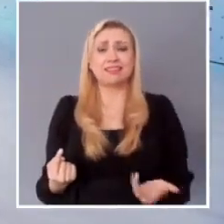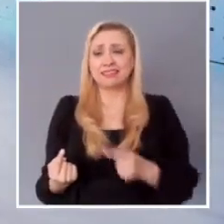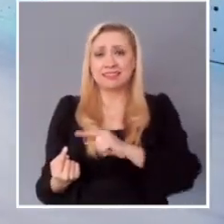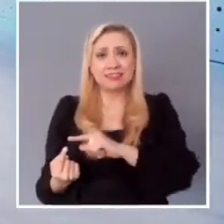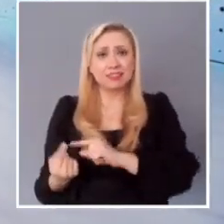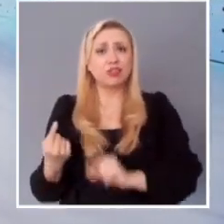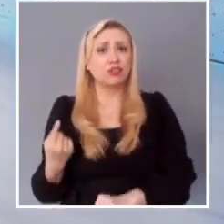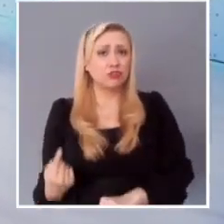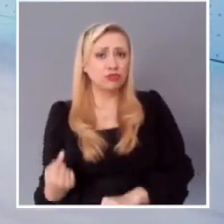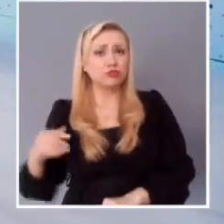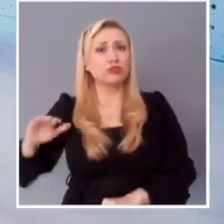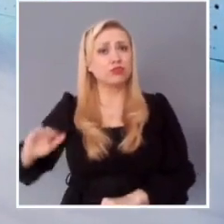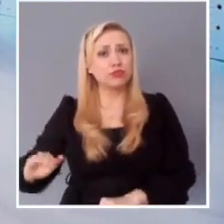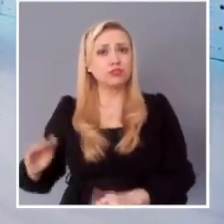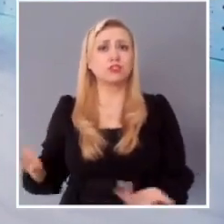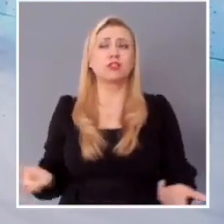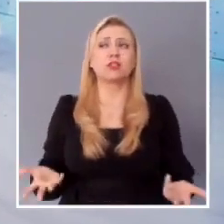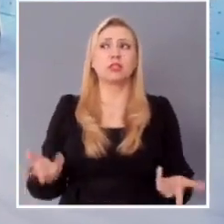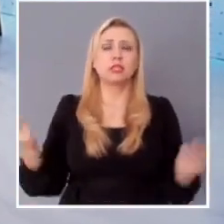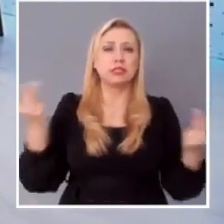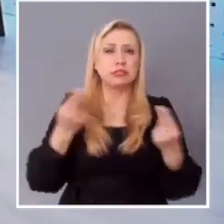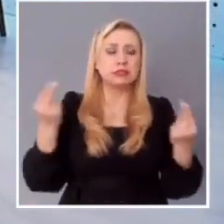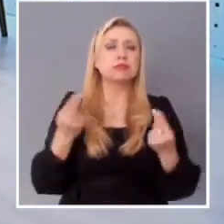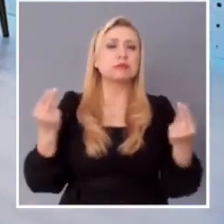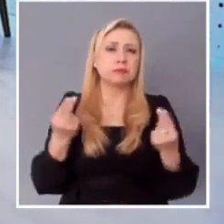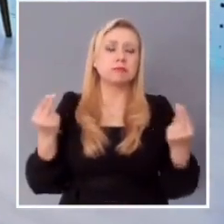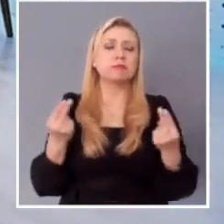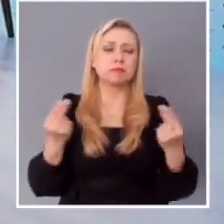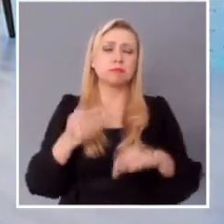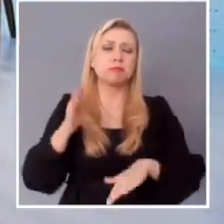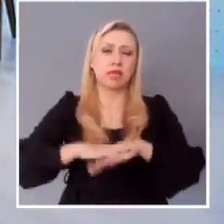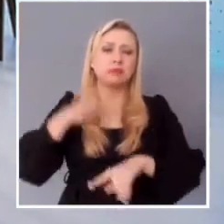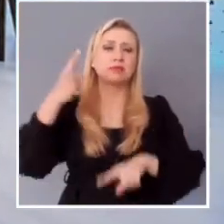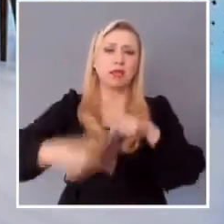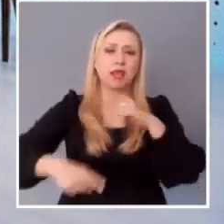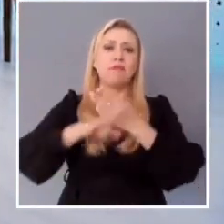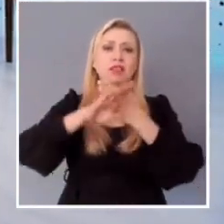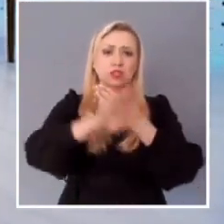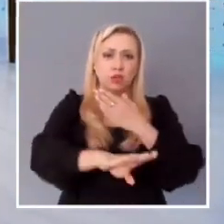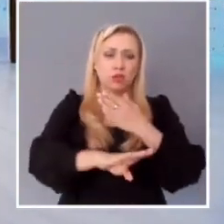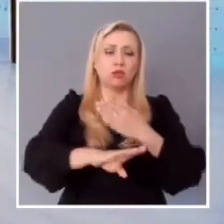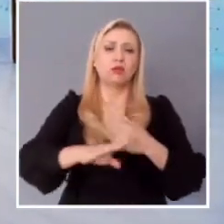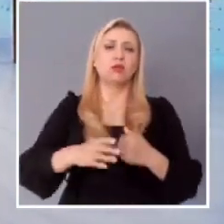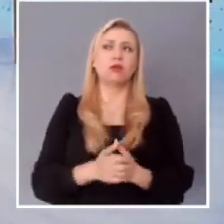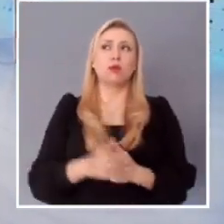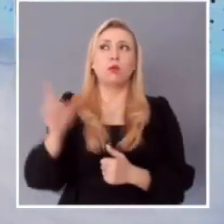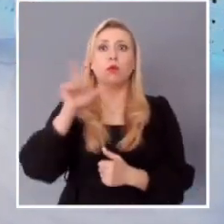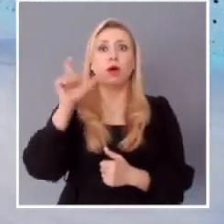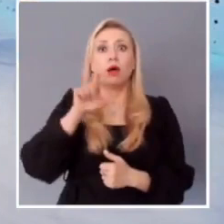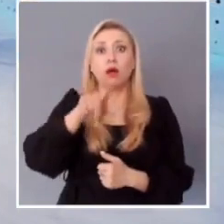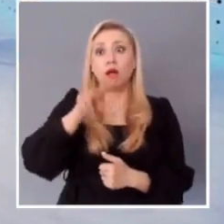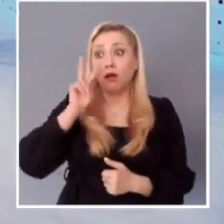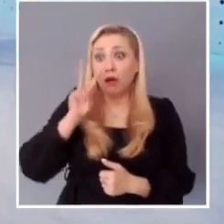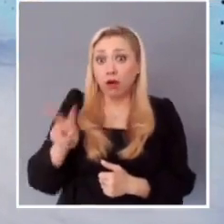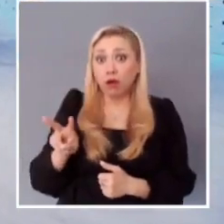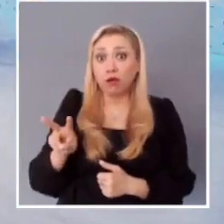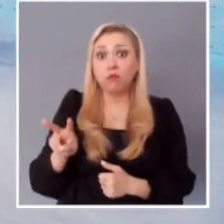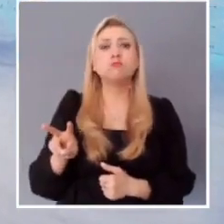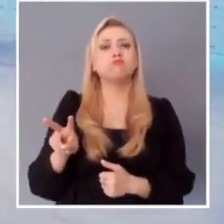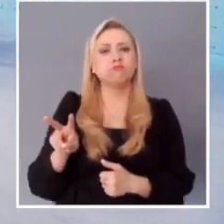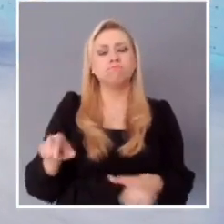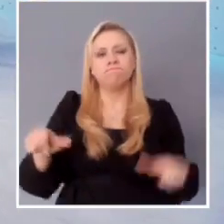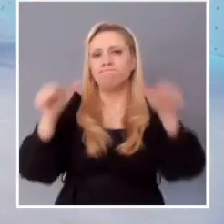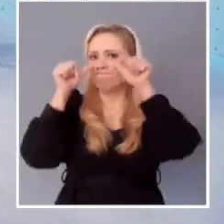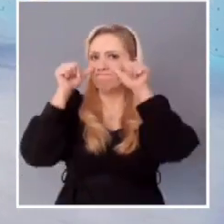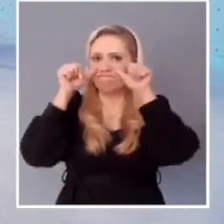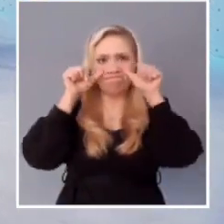mi reflexión va en este sentido, en el poder darle el peso suficiente a la parte de la prevención que cuando ya esté ahí la situación, bueno, sí podamos